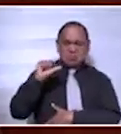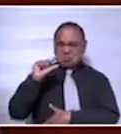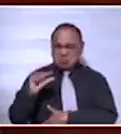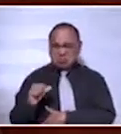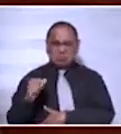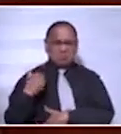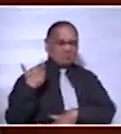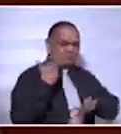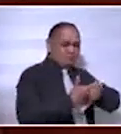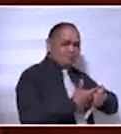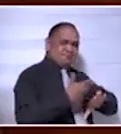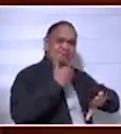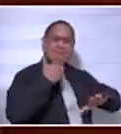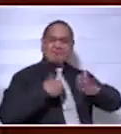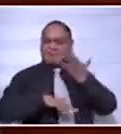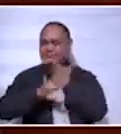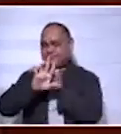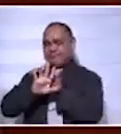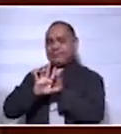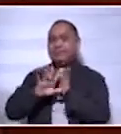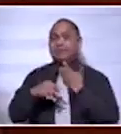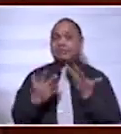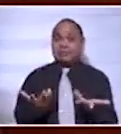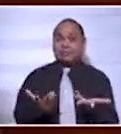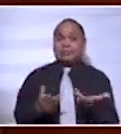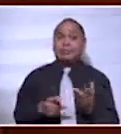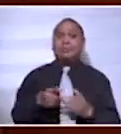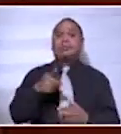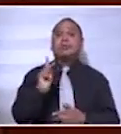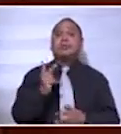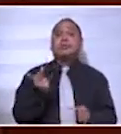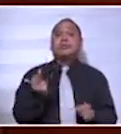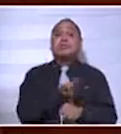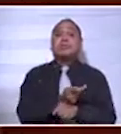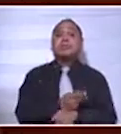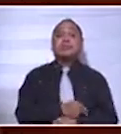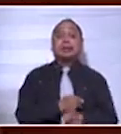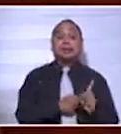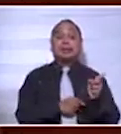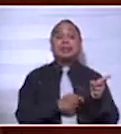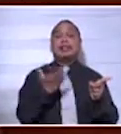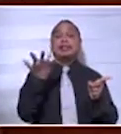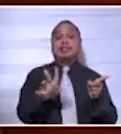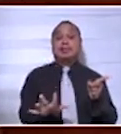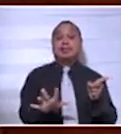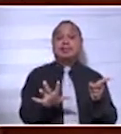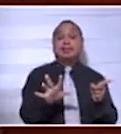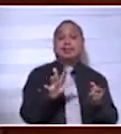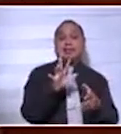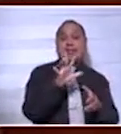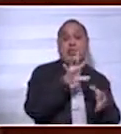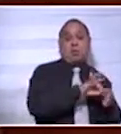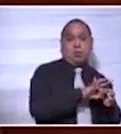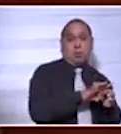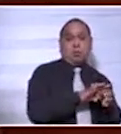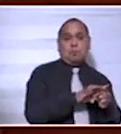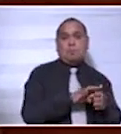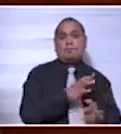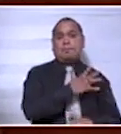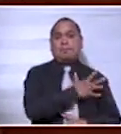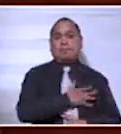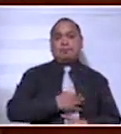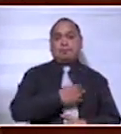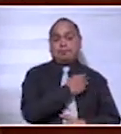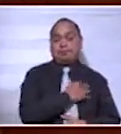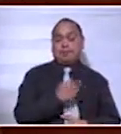base de convencimiento. Y sin embargo, entonces él era del círculo de los 10, el círculo más cercano, el hijo que creció con nosotros